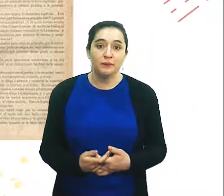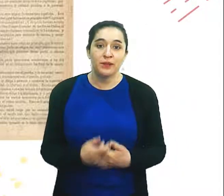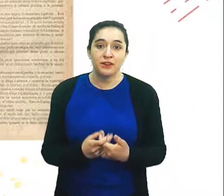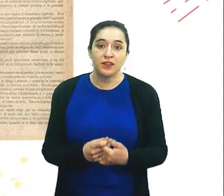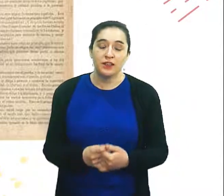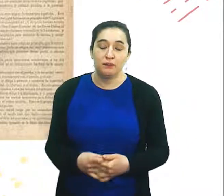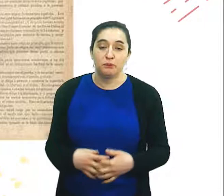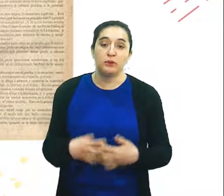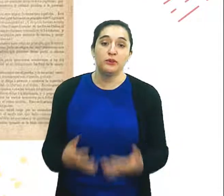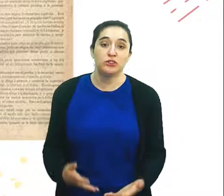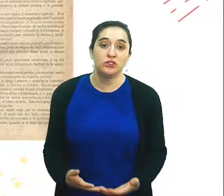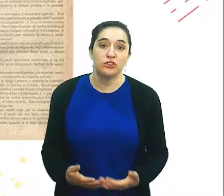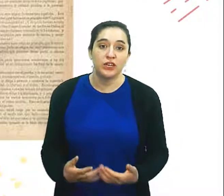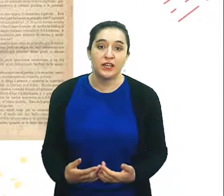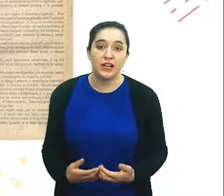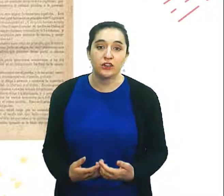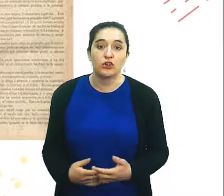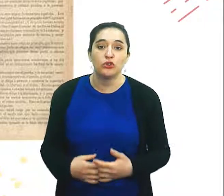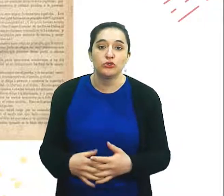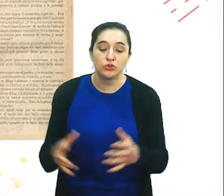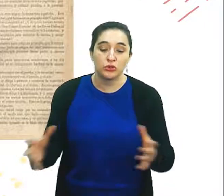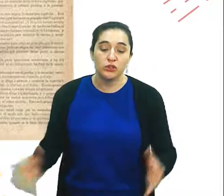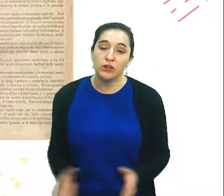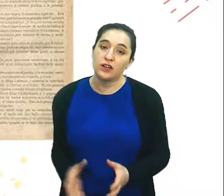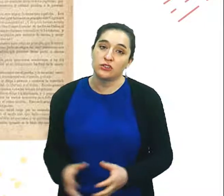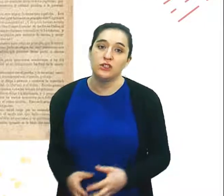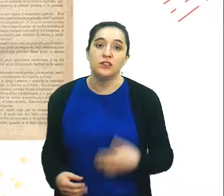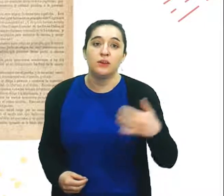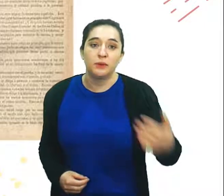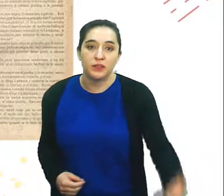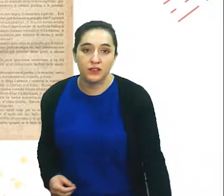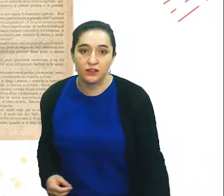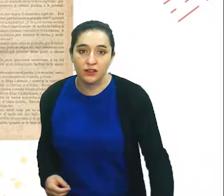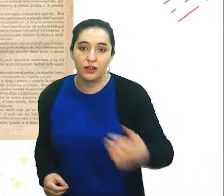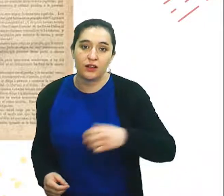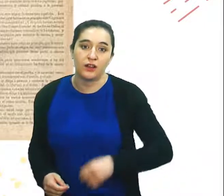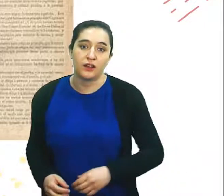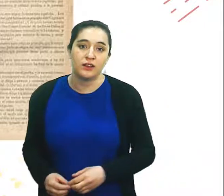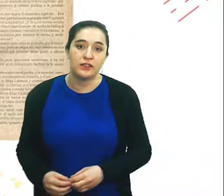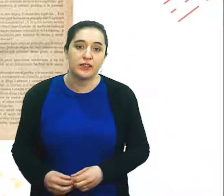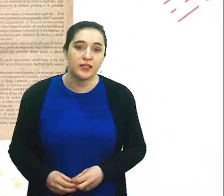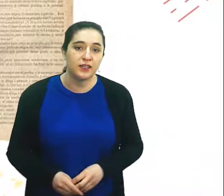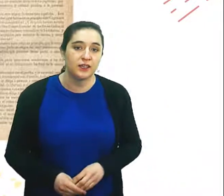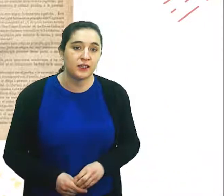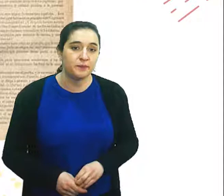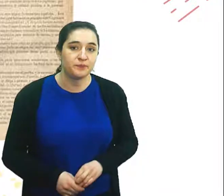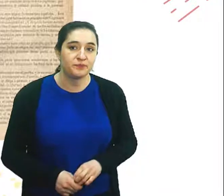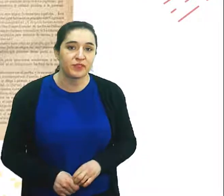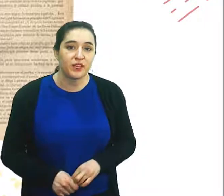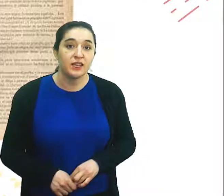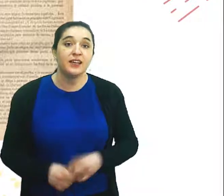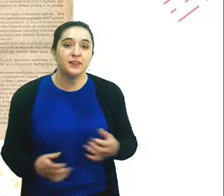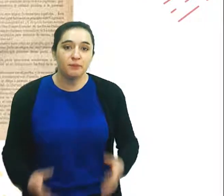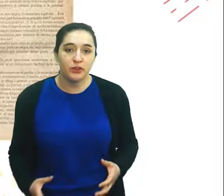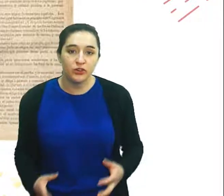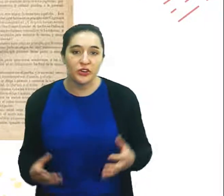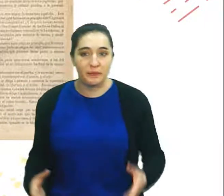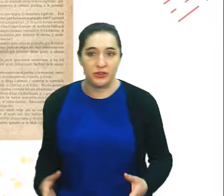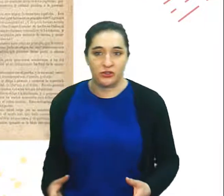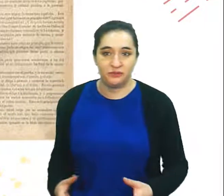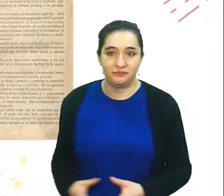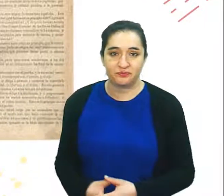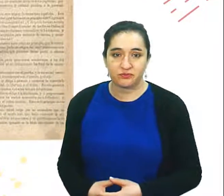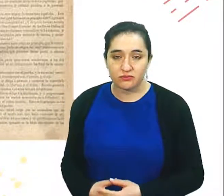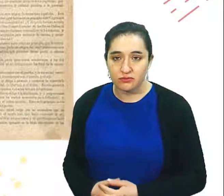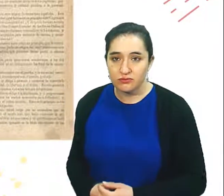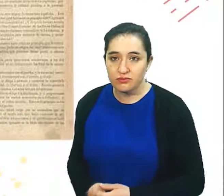que finalmente el propósito era construir una nación independiente a el Imperio